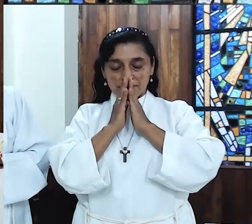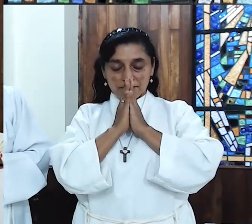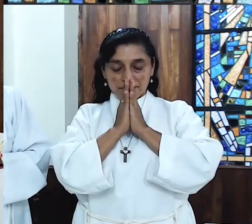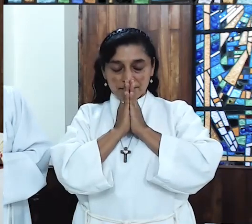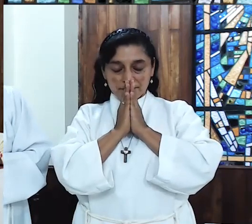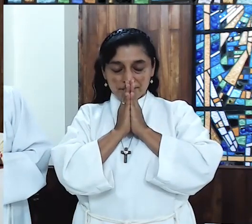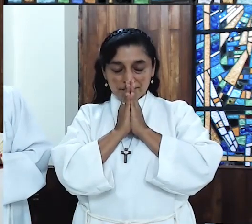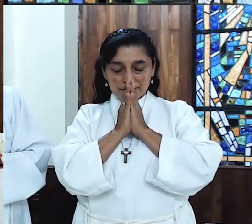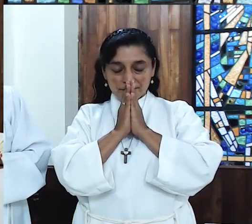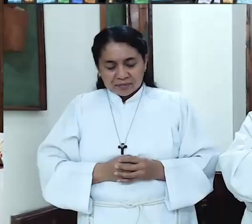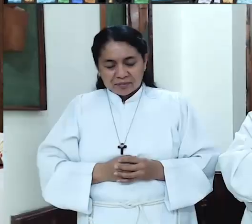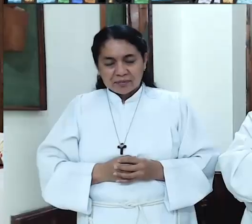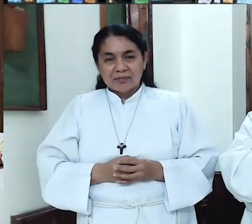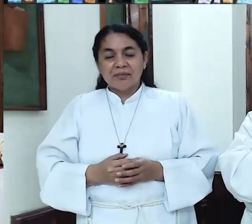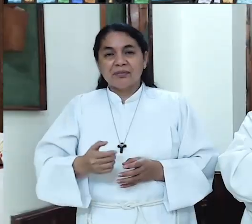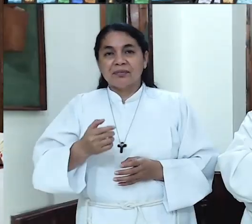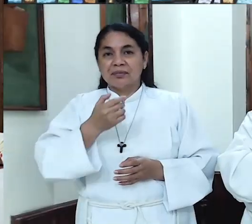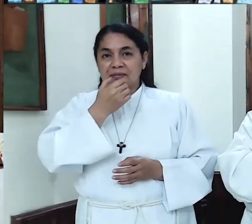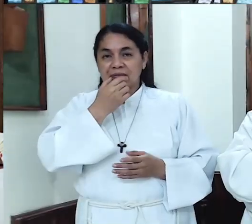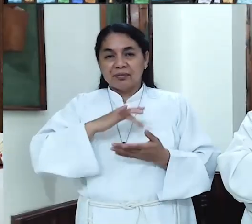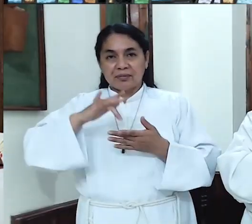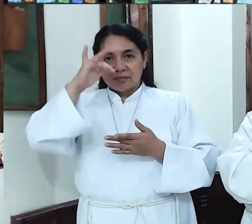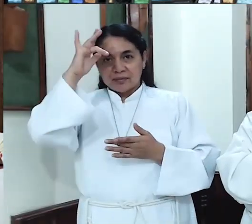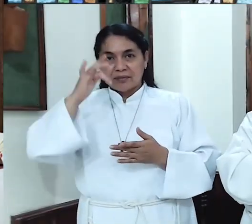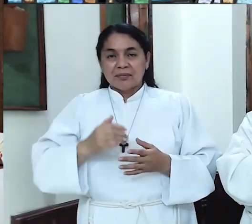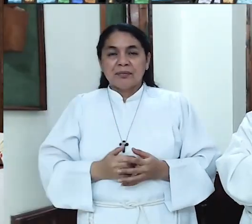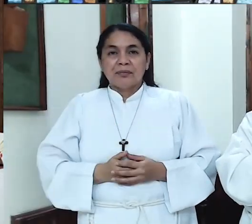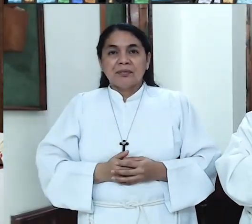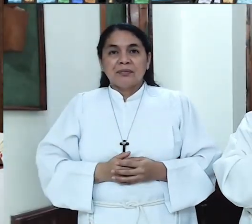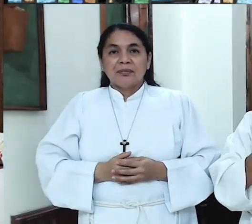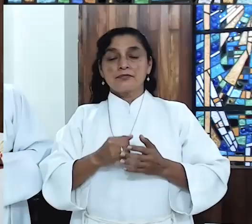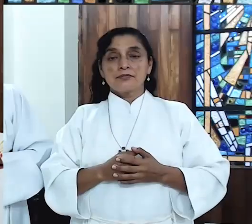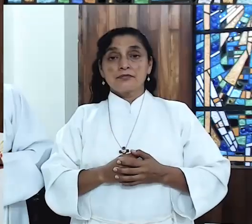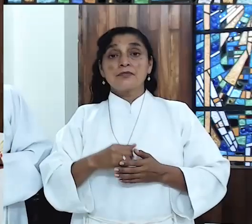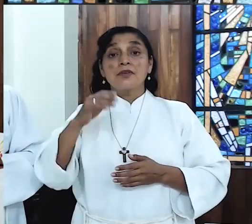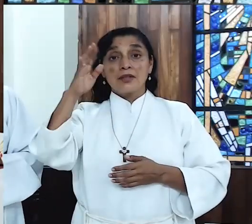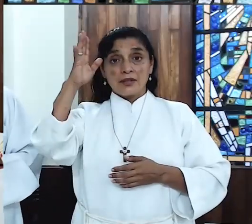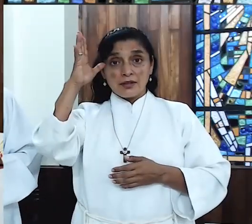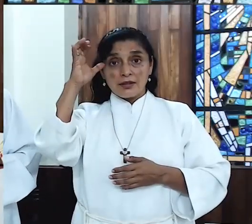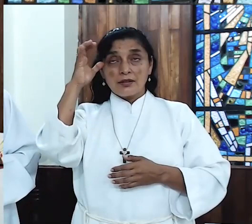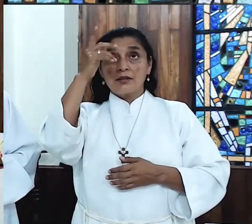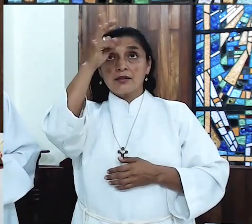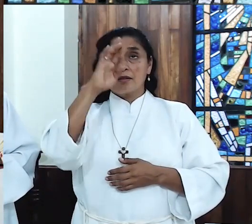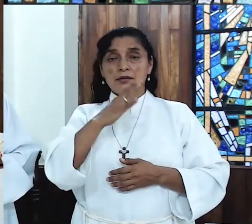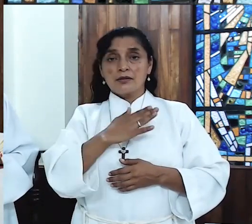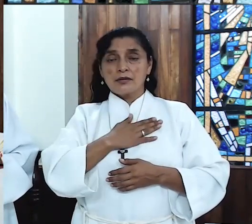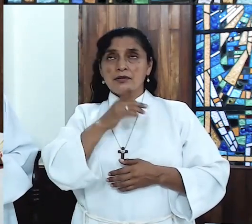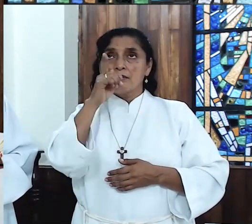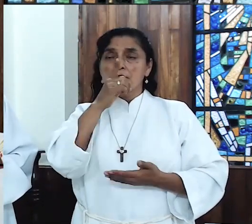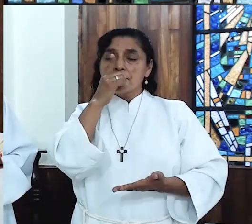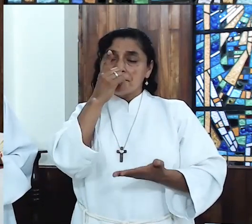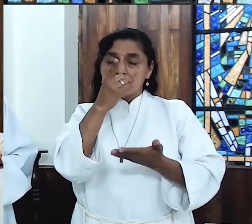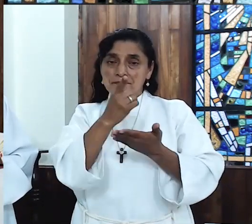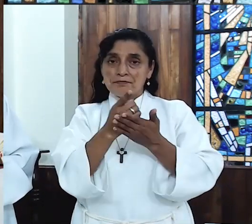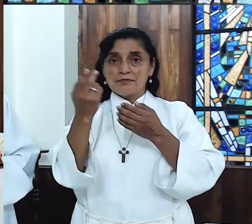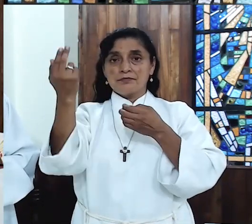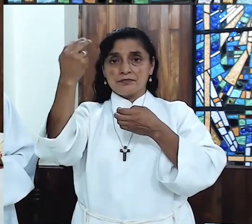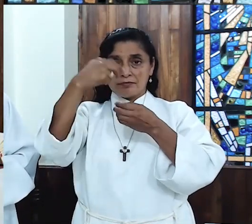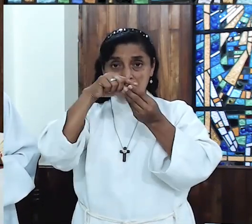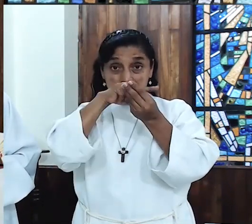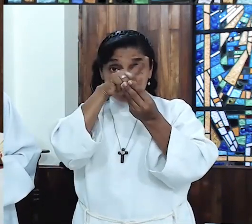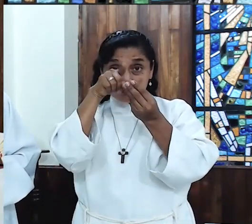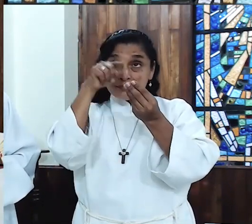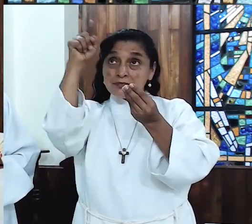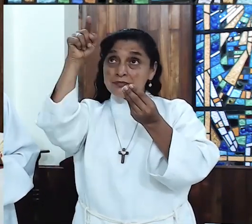sanarme. Comunión espiritual. Creo, Señor mío, que estás realmente presente en el